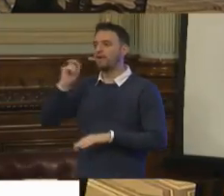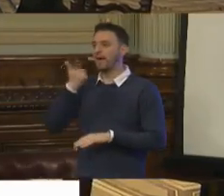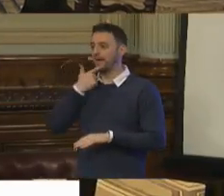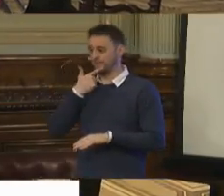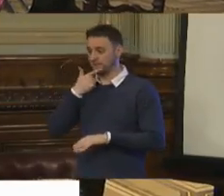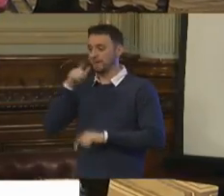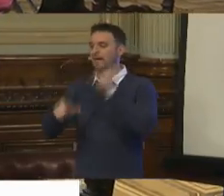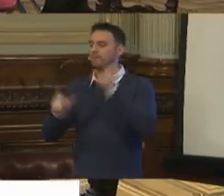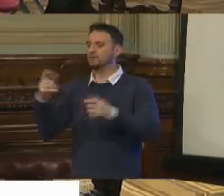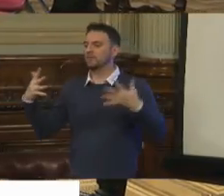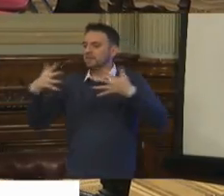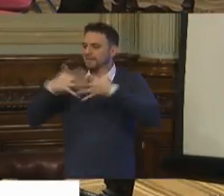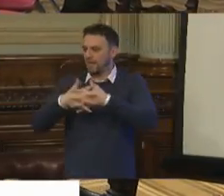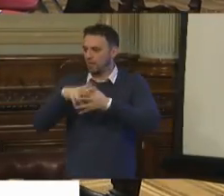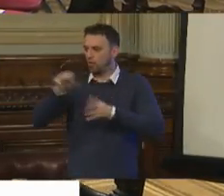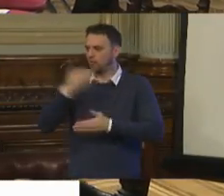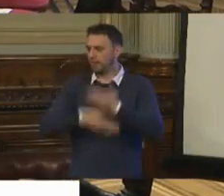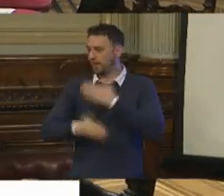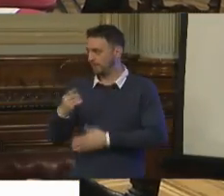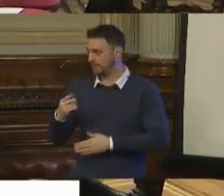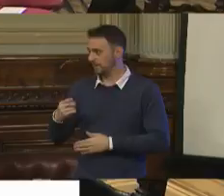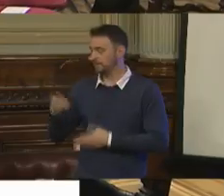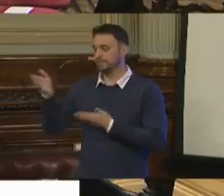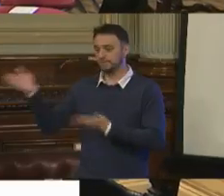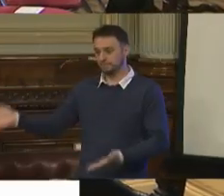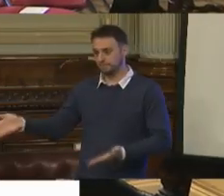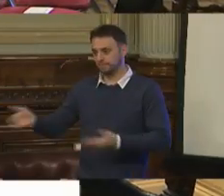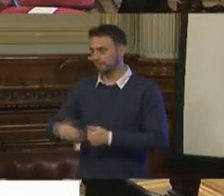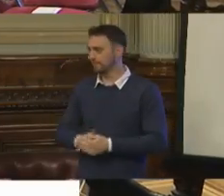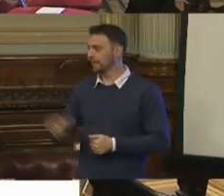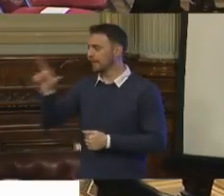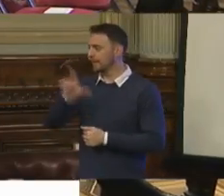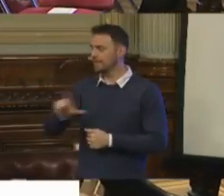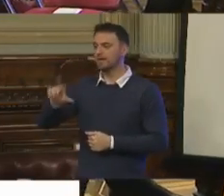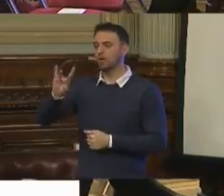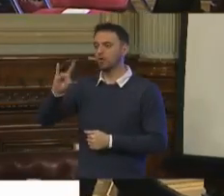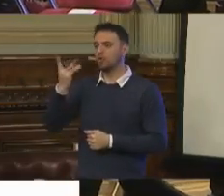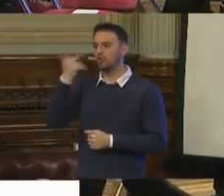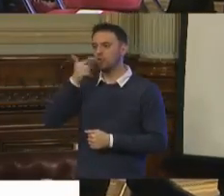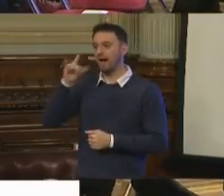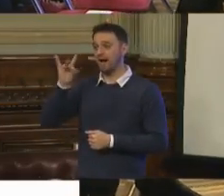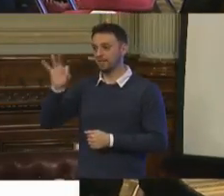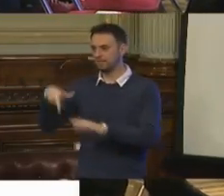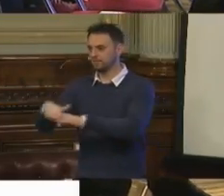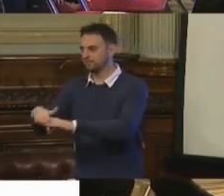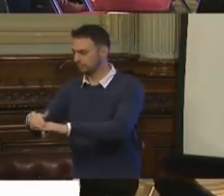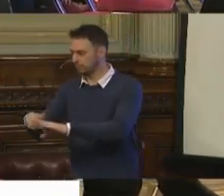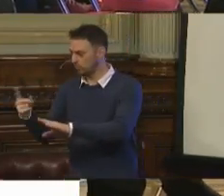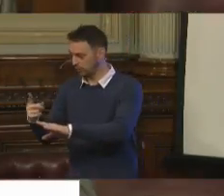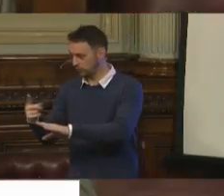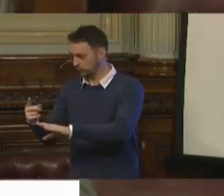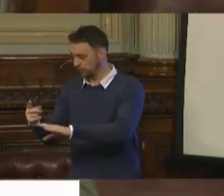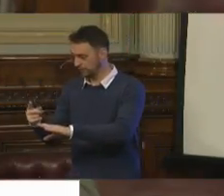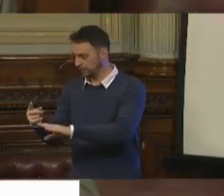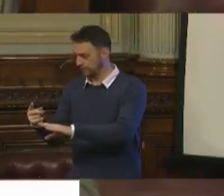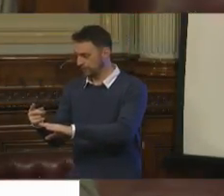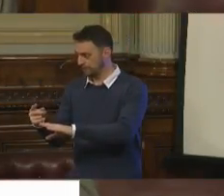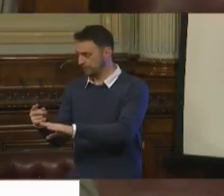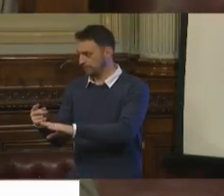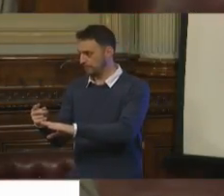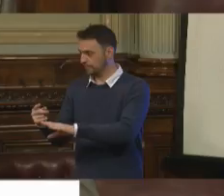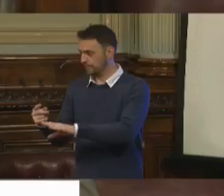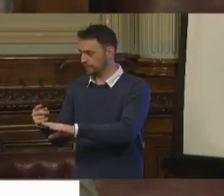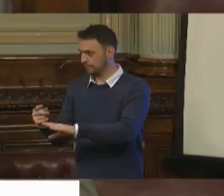para la integración de las personas con discapacidad escuchamos la palabra del licenciado santiago dual de interrumpí minutos nos vamos a retirar